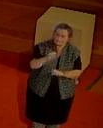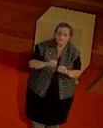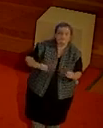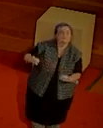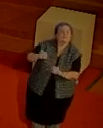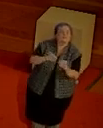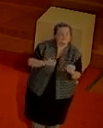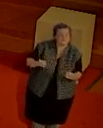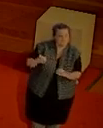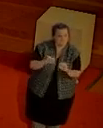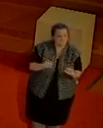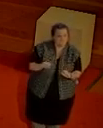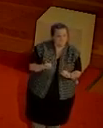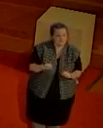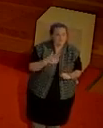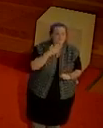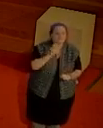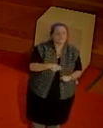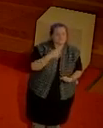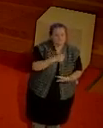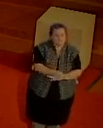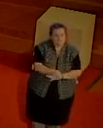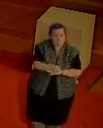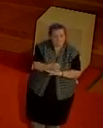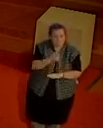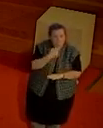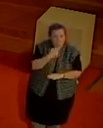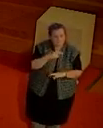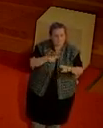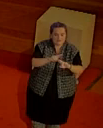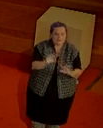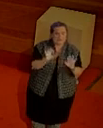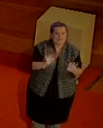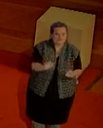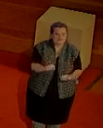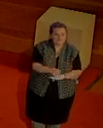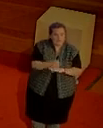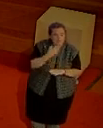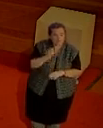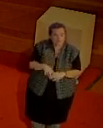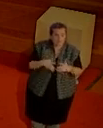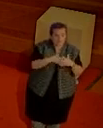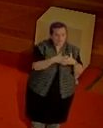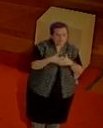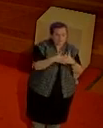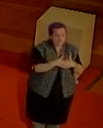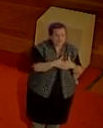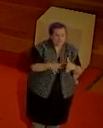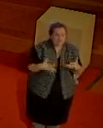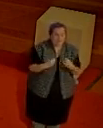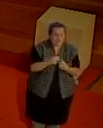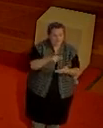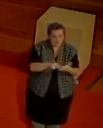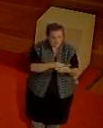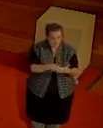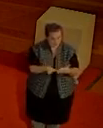pudo establecer ese orden internacional y quién fue pues Estados Unidos con con Reino Unido acompañándolo en su origen